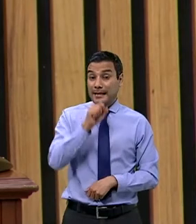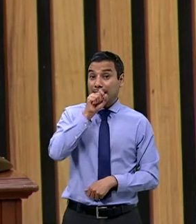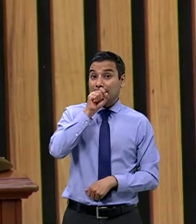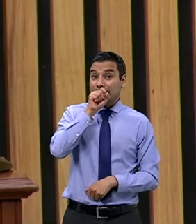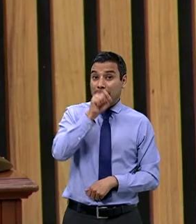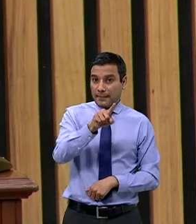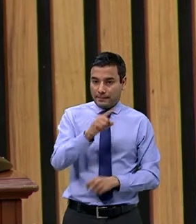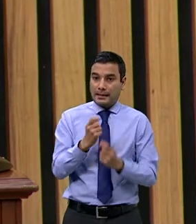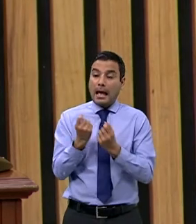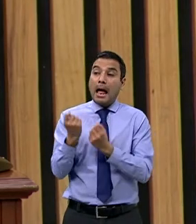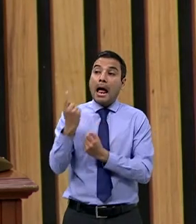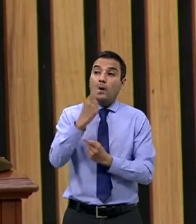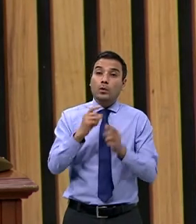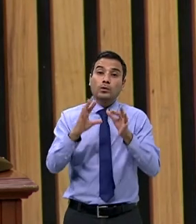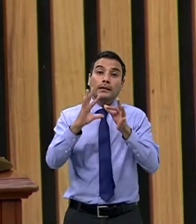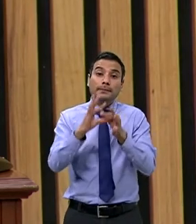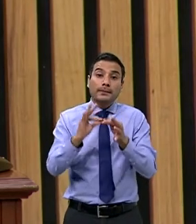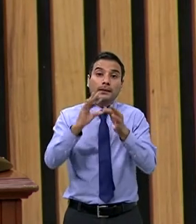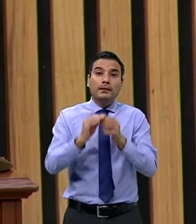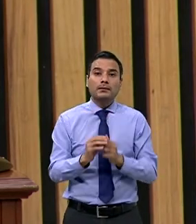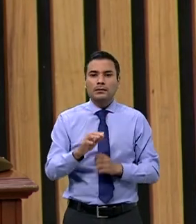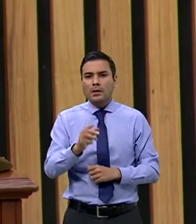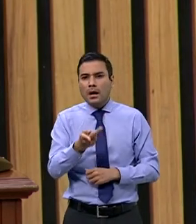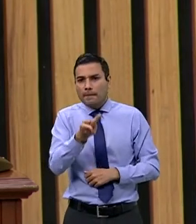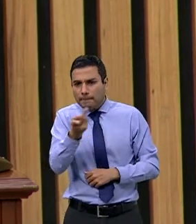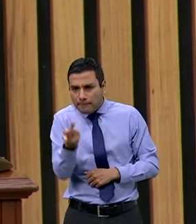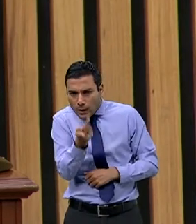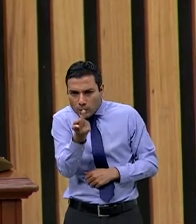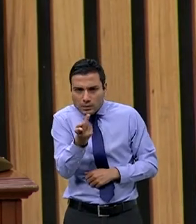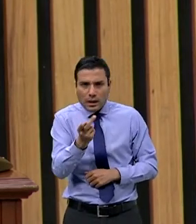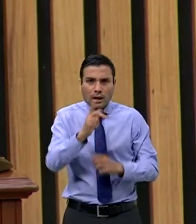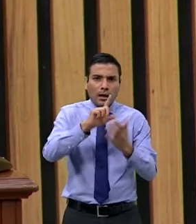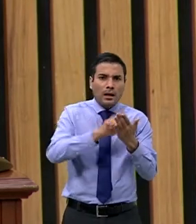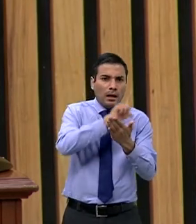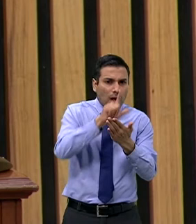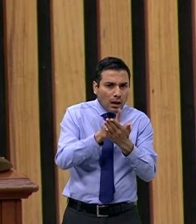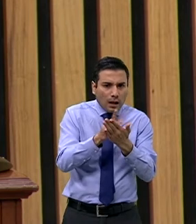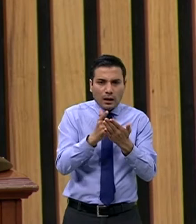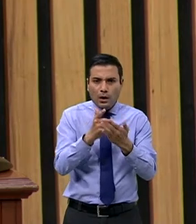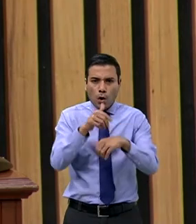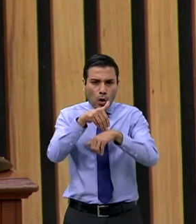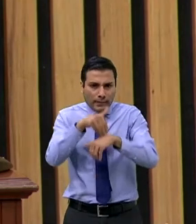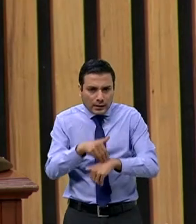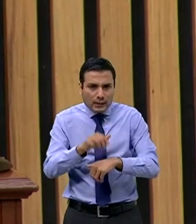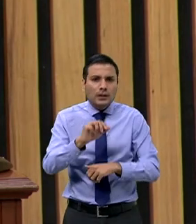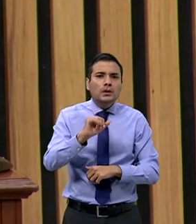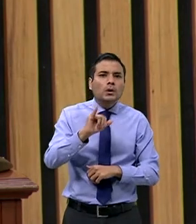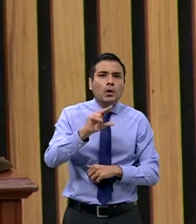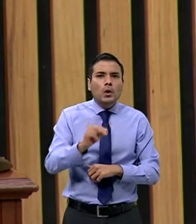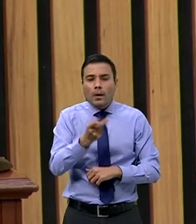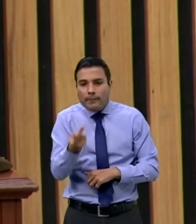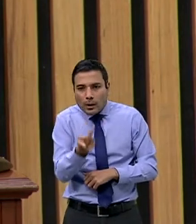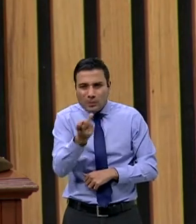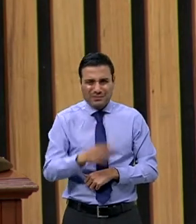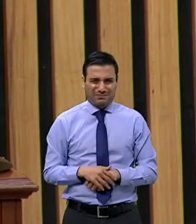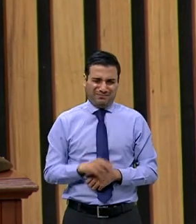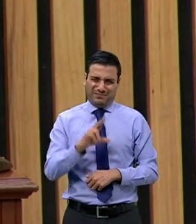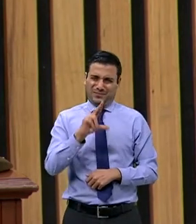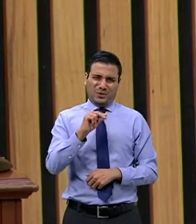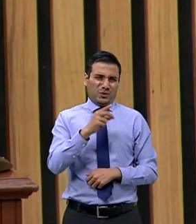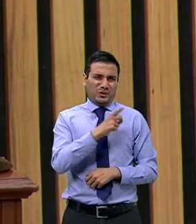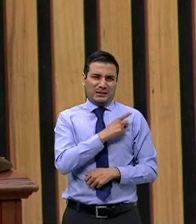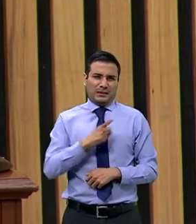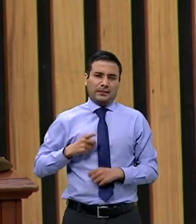no se consulta desde luego este es uno de los puntos más debatidos por juristas por académicos yo simplemente